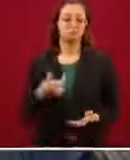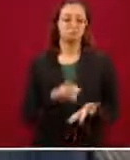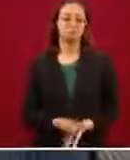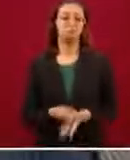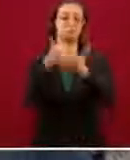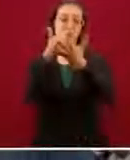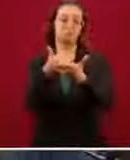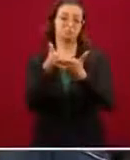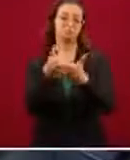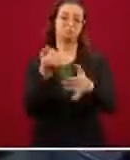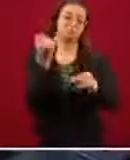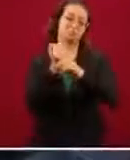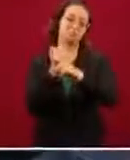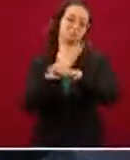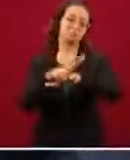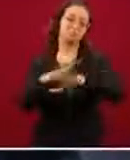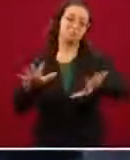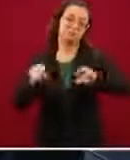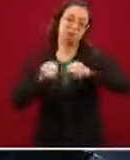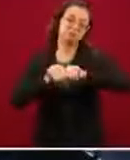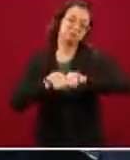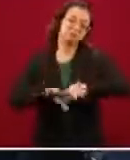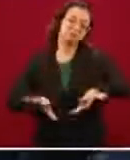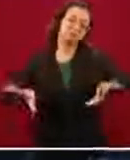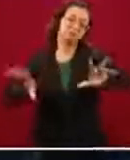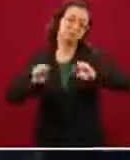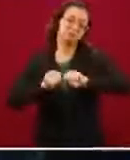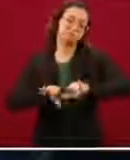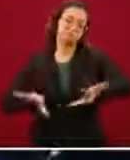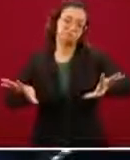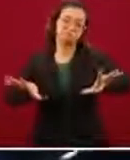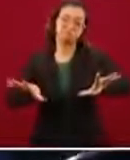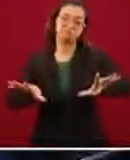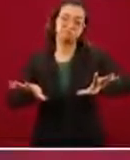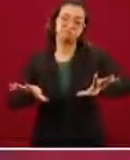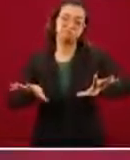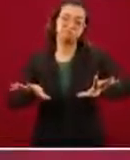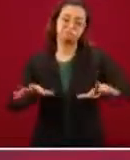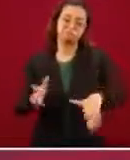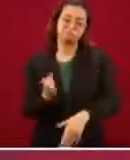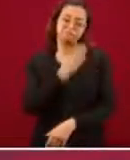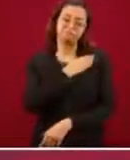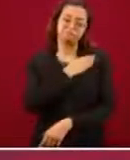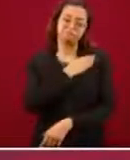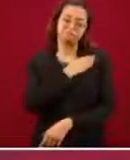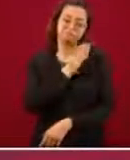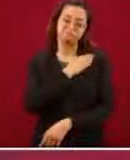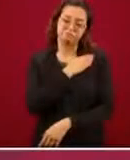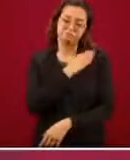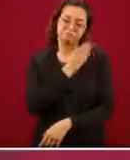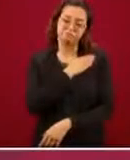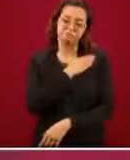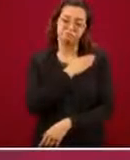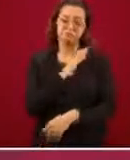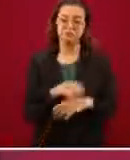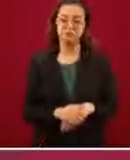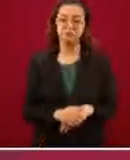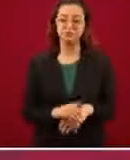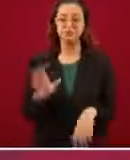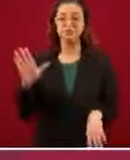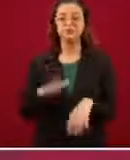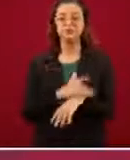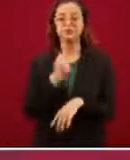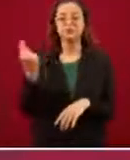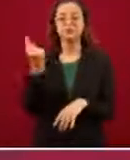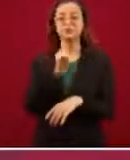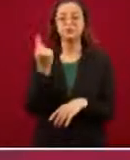ayudarnos, ¿sí?, a la difusión, pues sería muy bueno, porque tendría mucho más